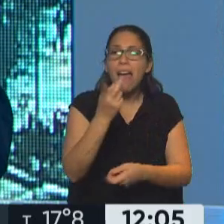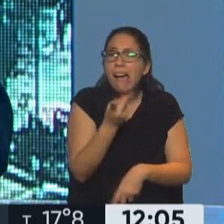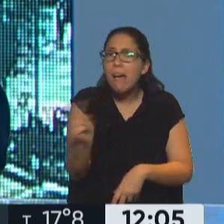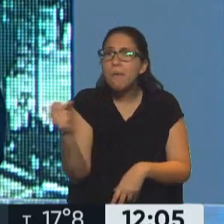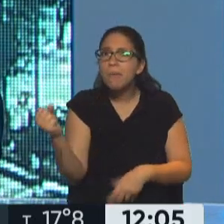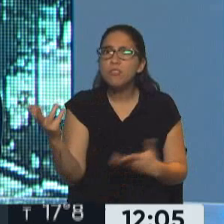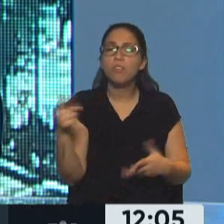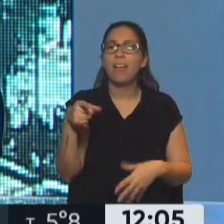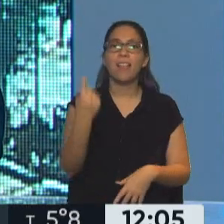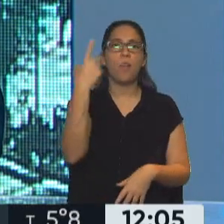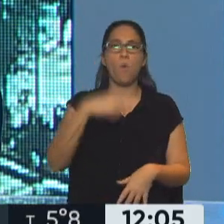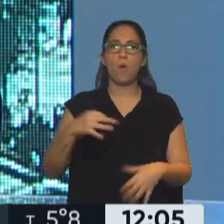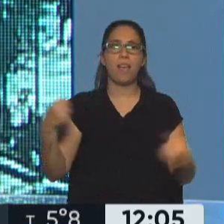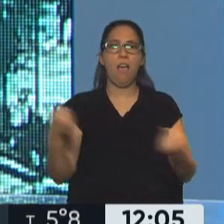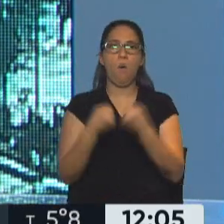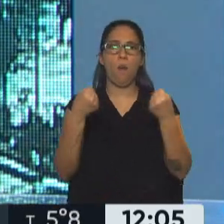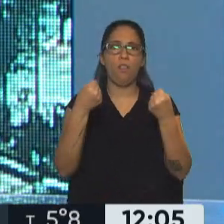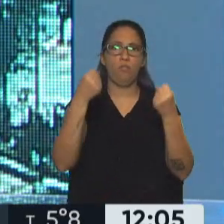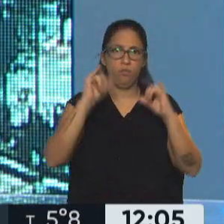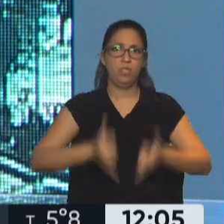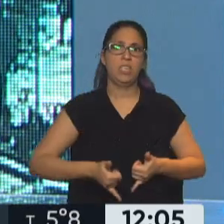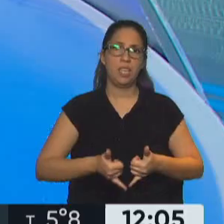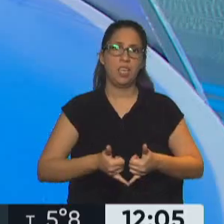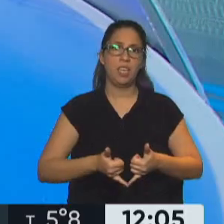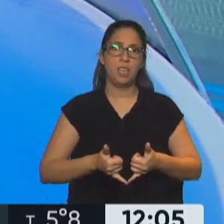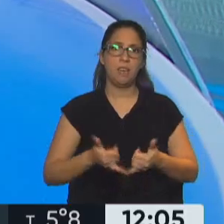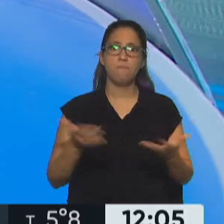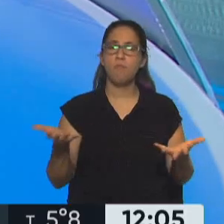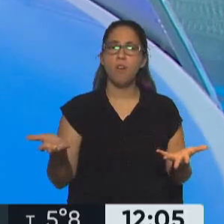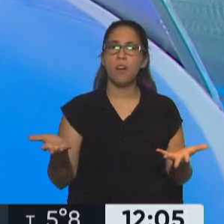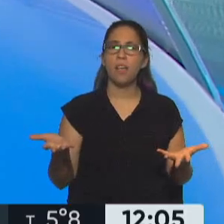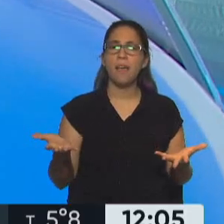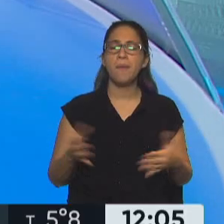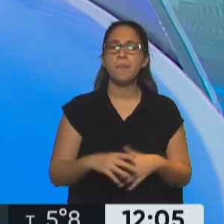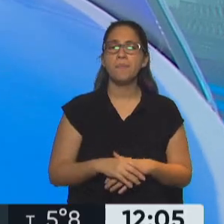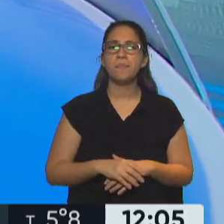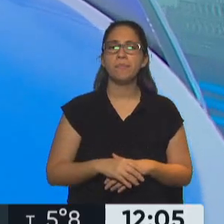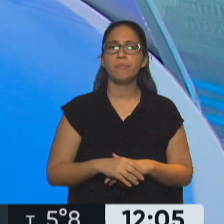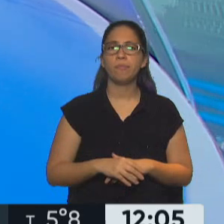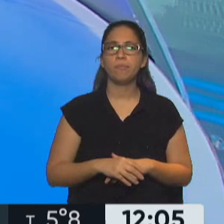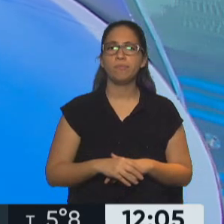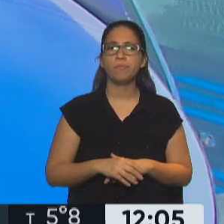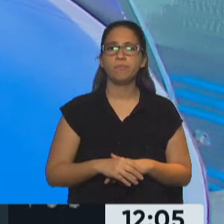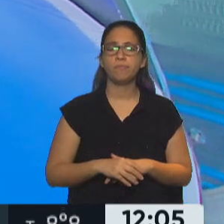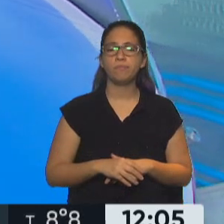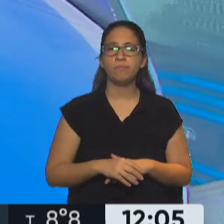que tuvo consenso. Esta creo que fue la única que tuvo consenso, porque de la medida que podían pasar por